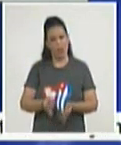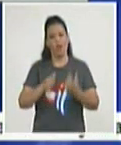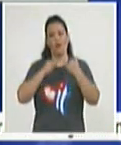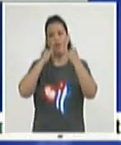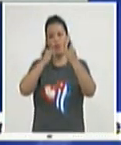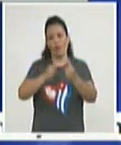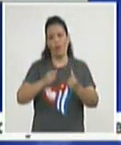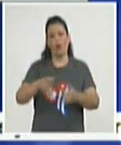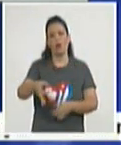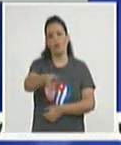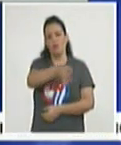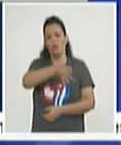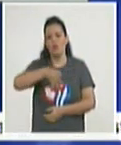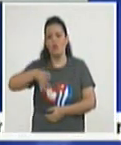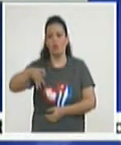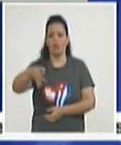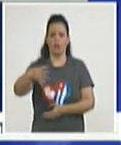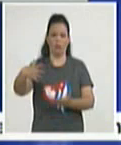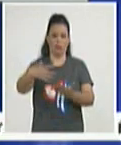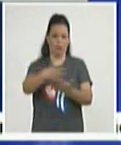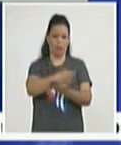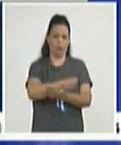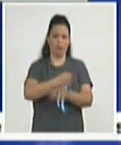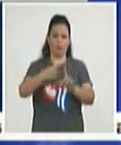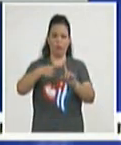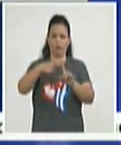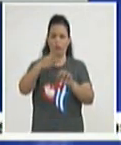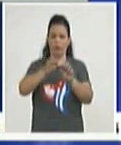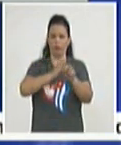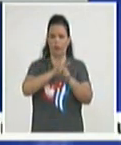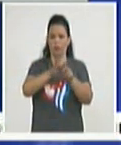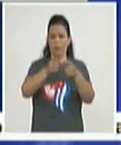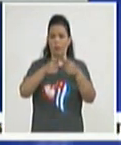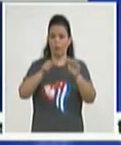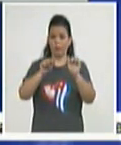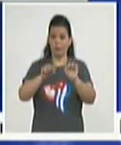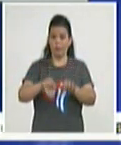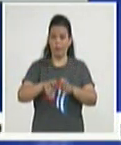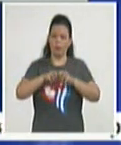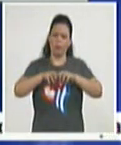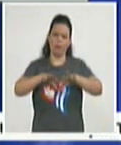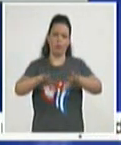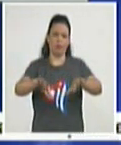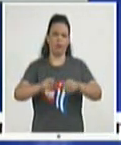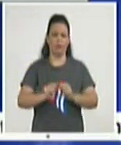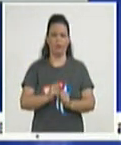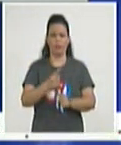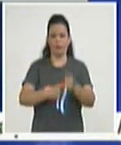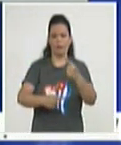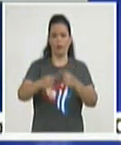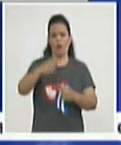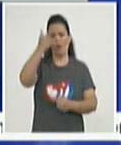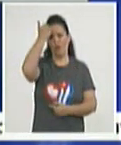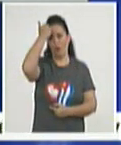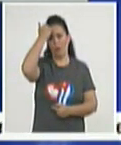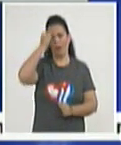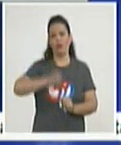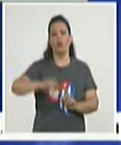municipios, prácticamente todos con una elevada tasa de incidencia, encabezados por Fomento,